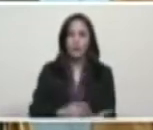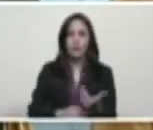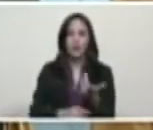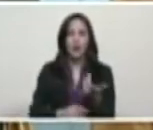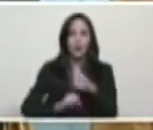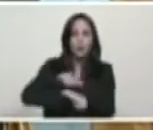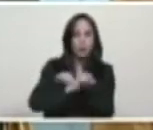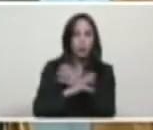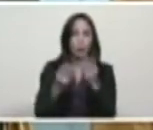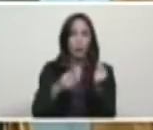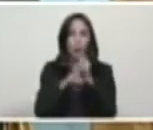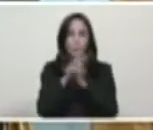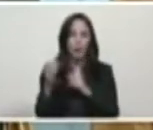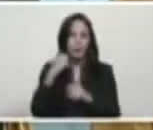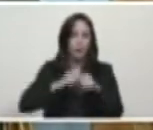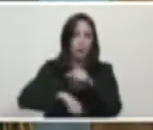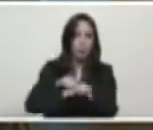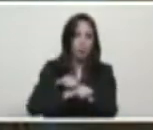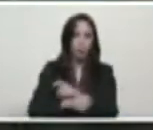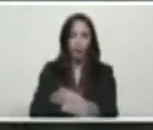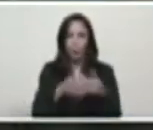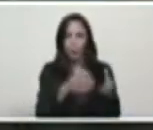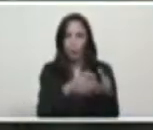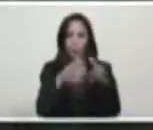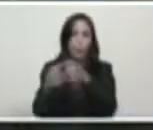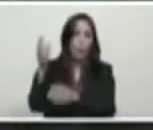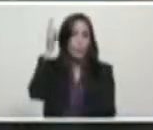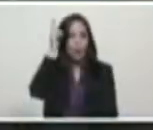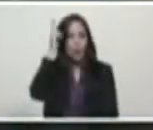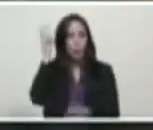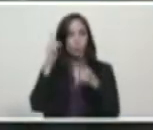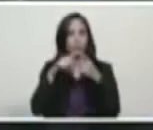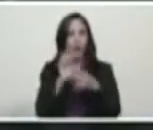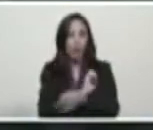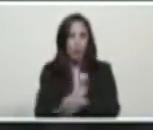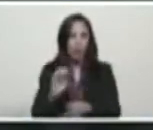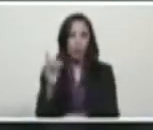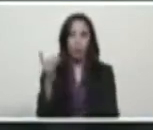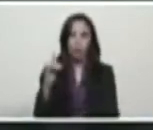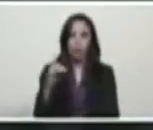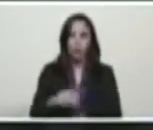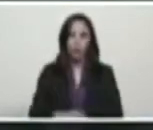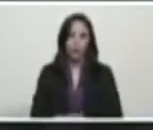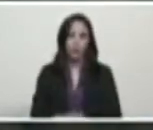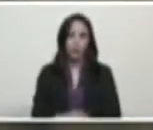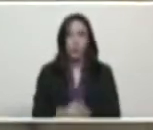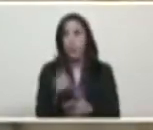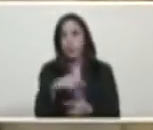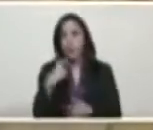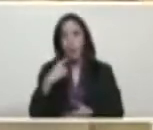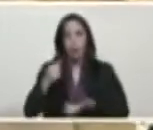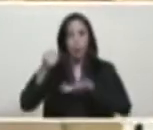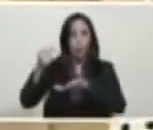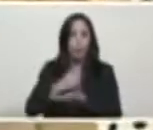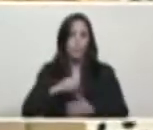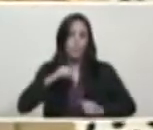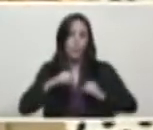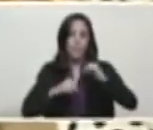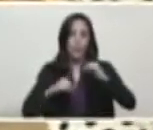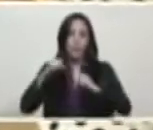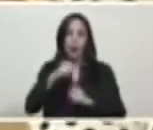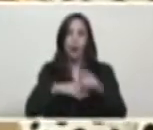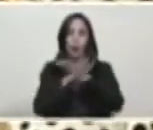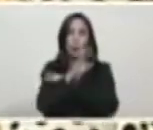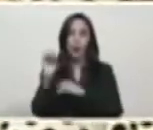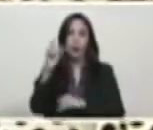Sub-20, donde han estado las delegaciones de Perú, Ecuador, Bolivia, la Copa Internacional de Boxeo con más de